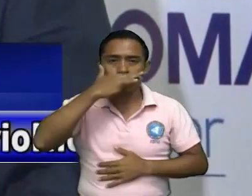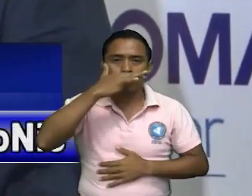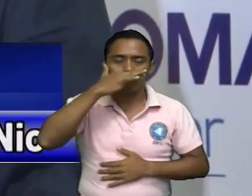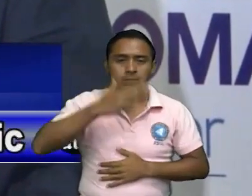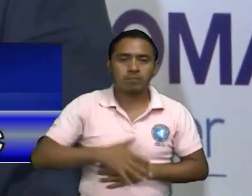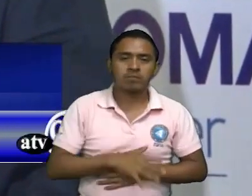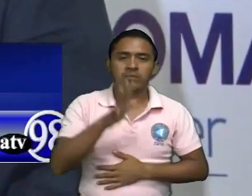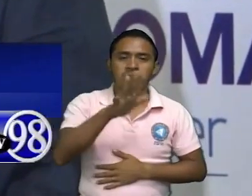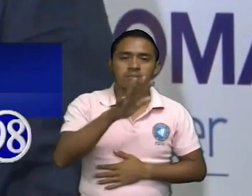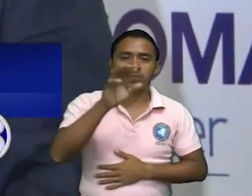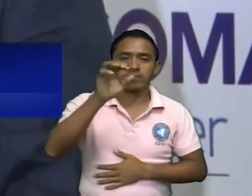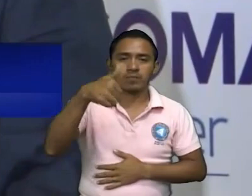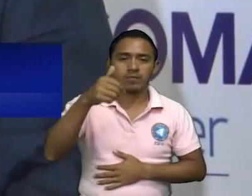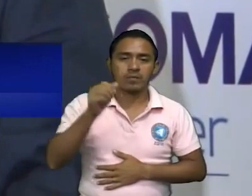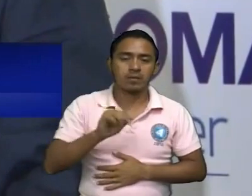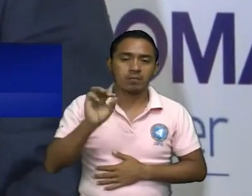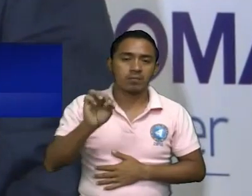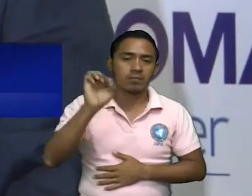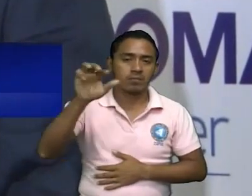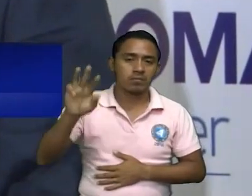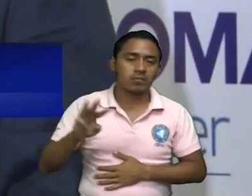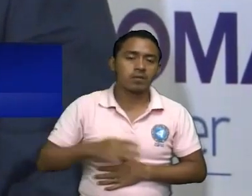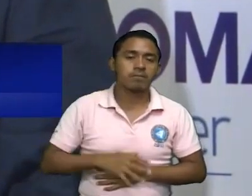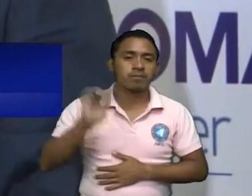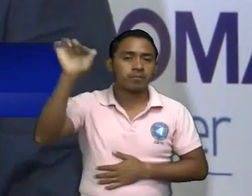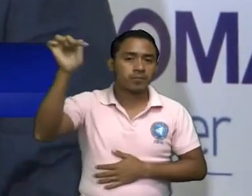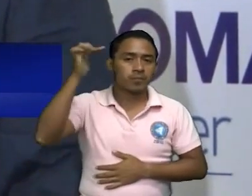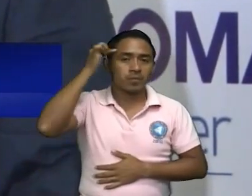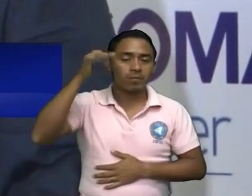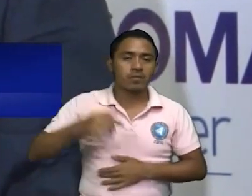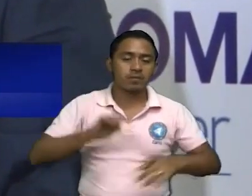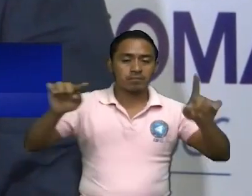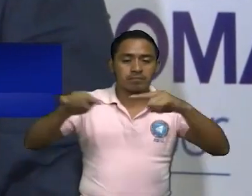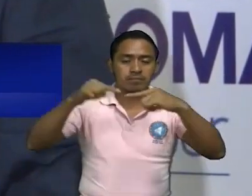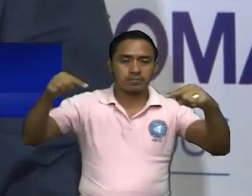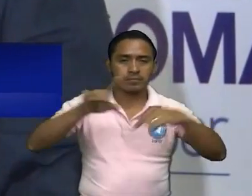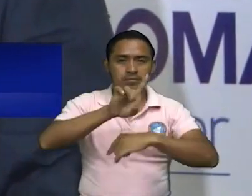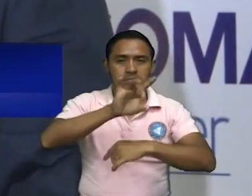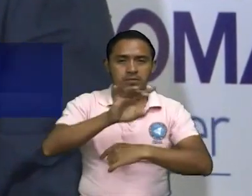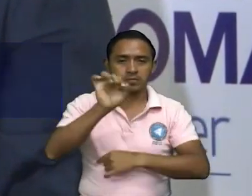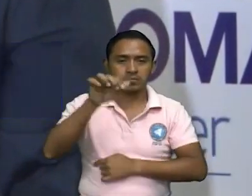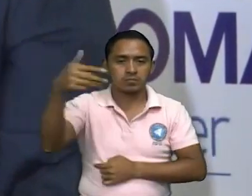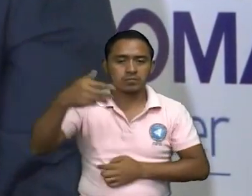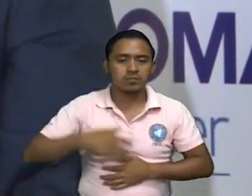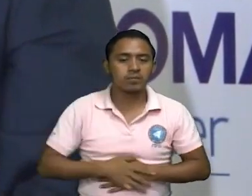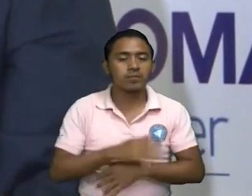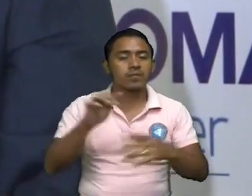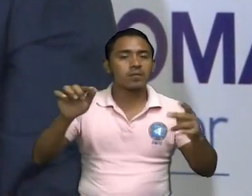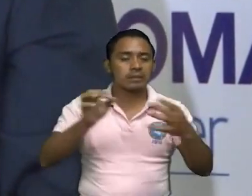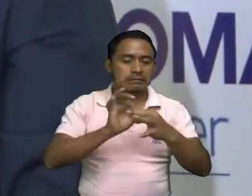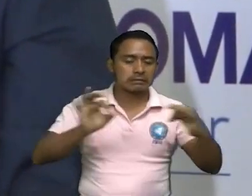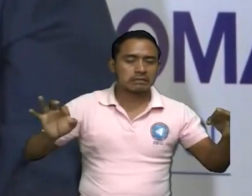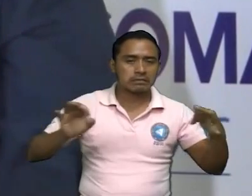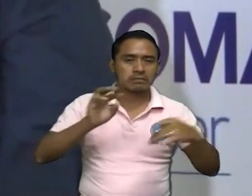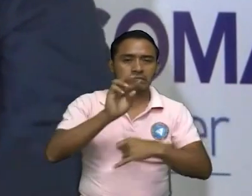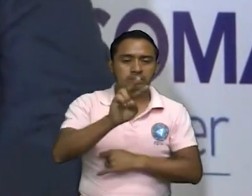FSLN 56.3, con un gobierno de oposición 14.9. Con